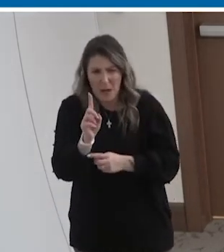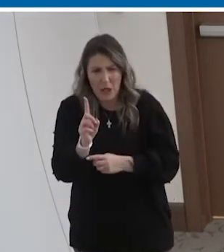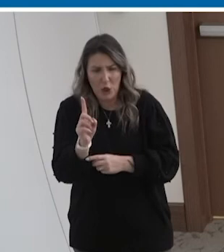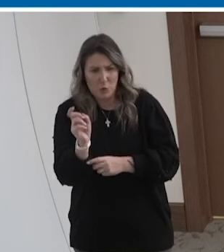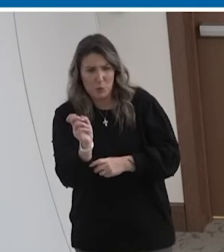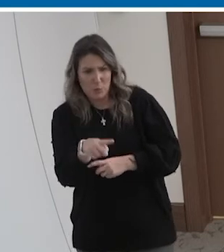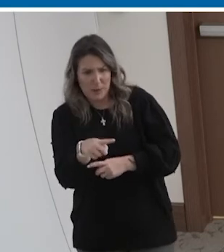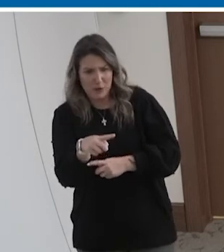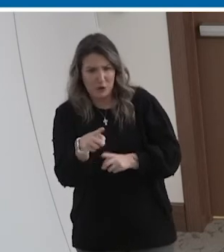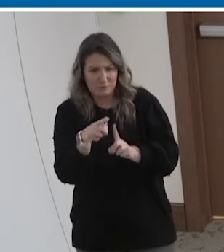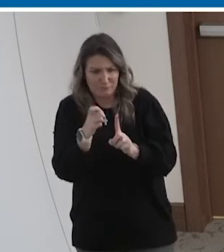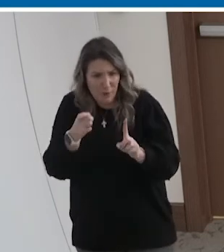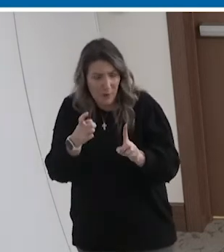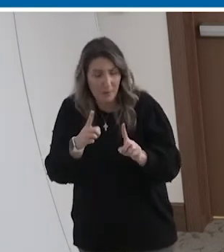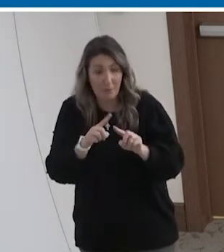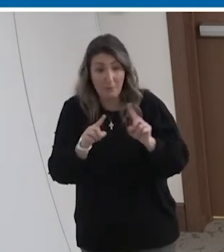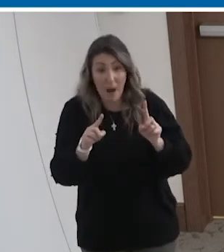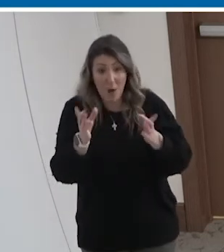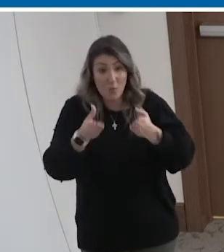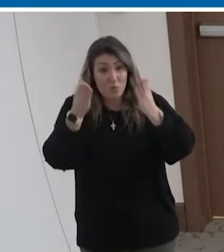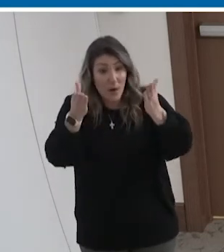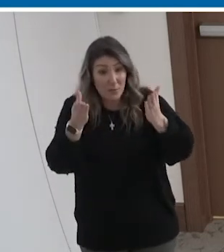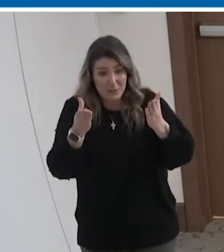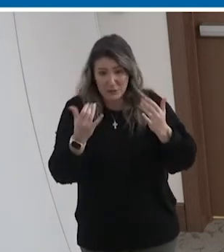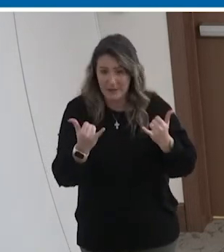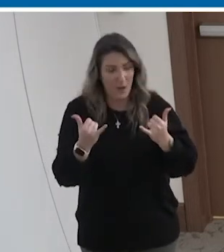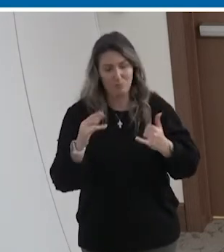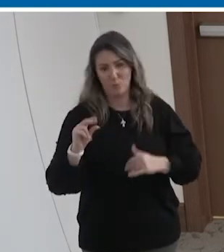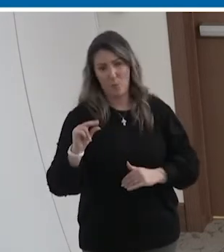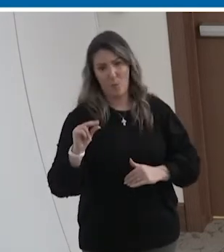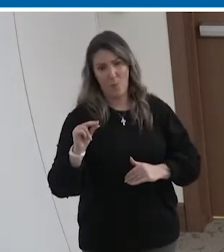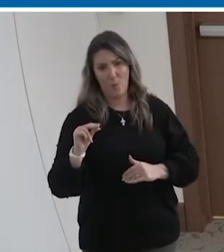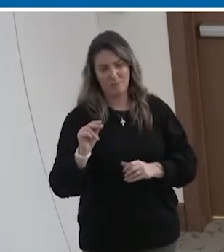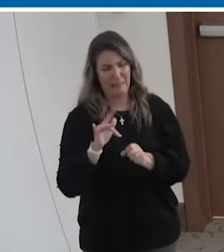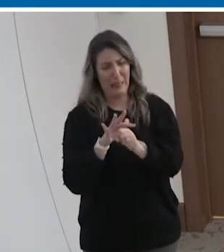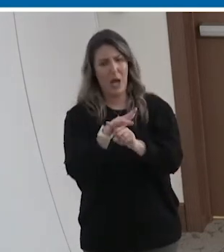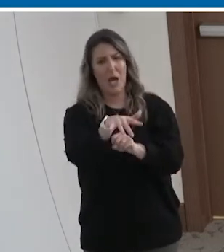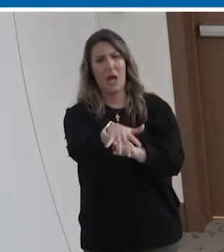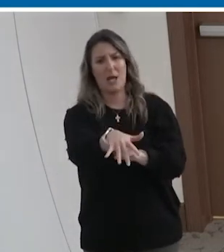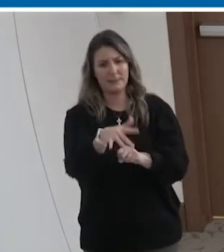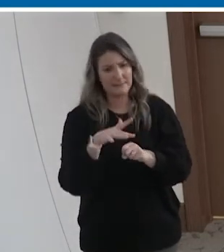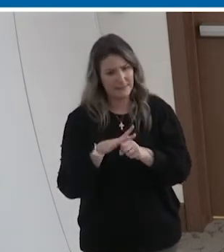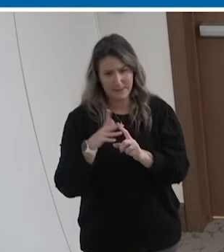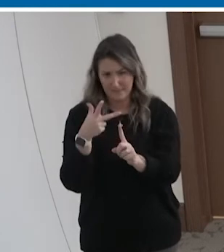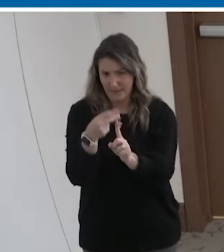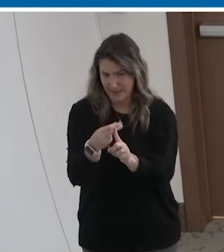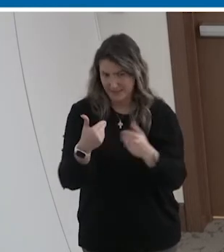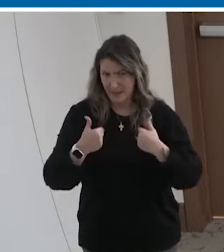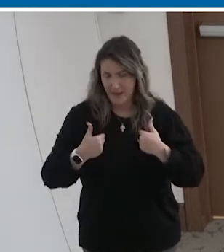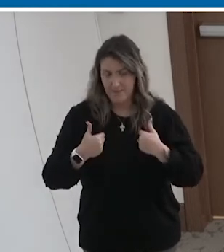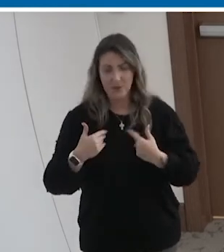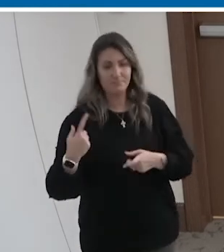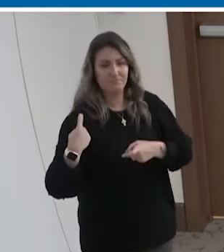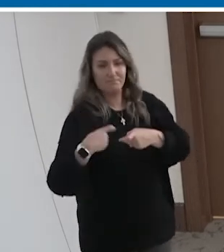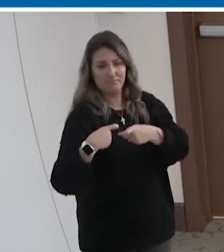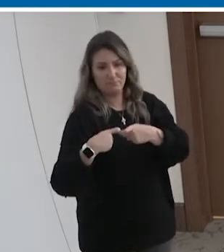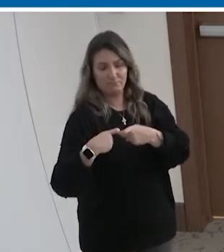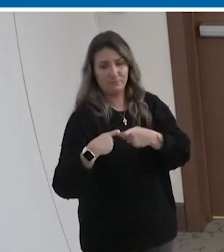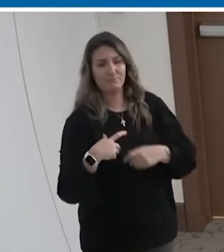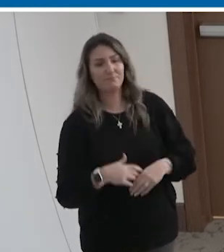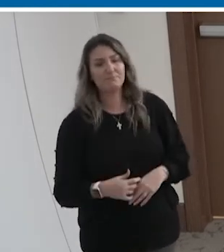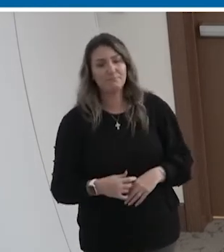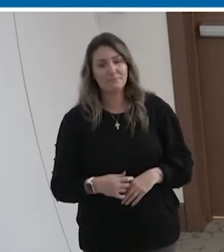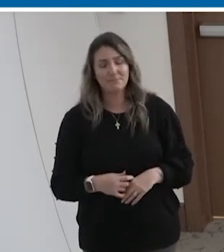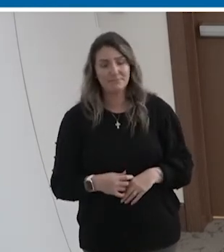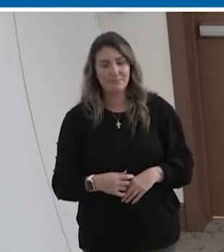comes from, but that is no longer the recommendation because we have plenty of vaccine. Y eso es posiblemente la razón para